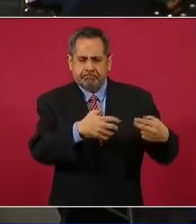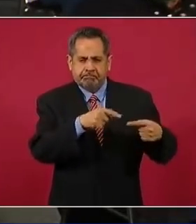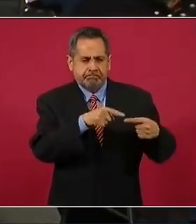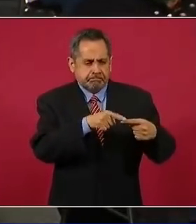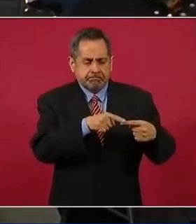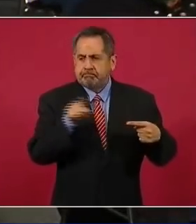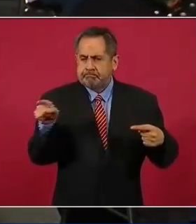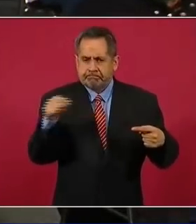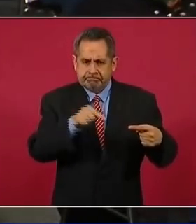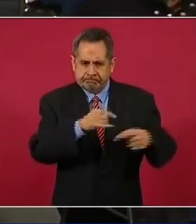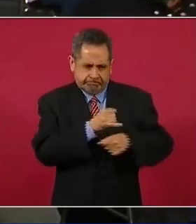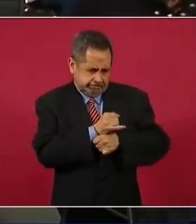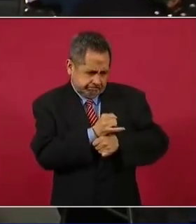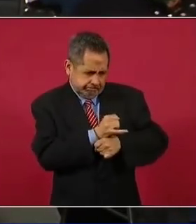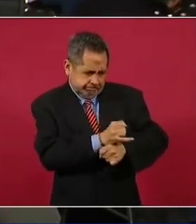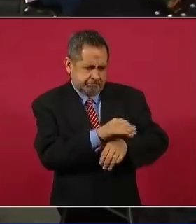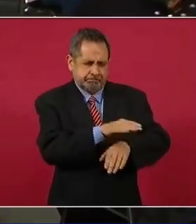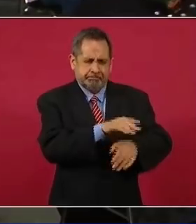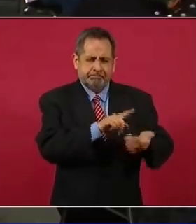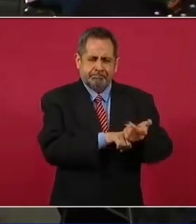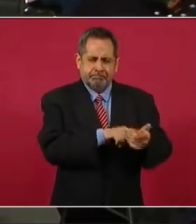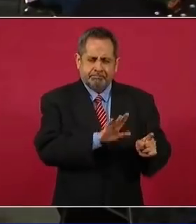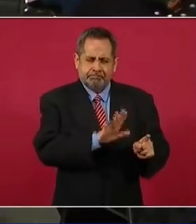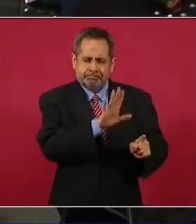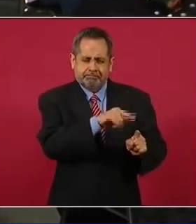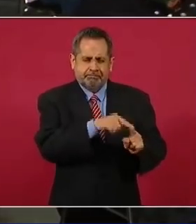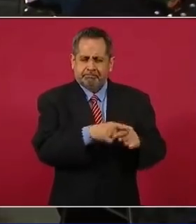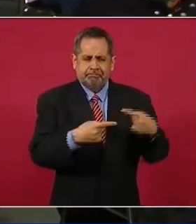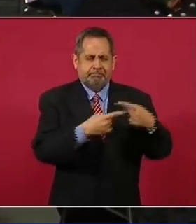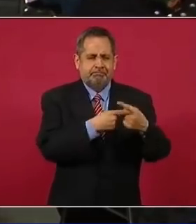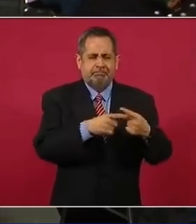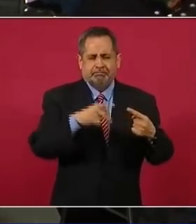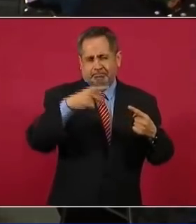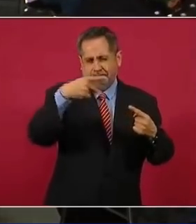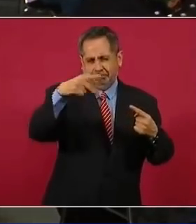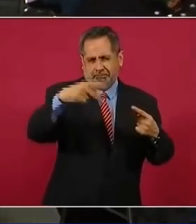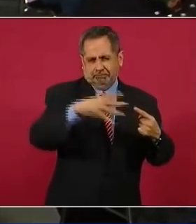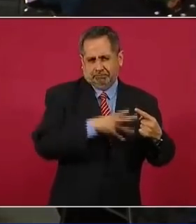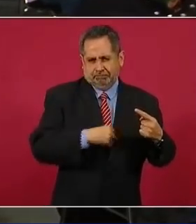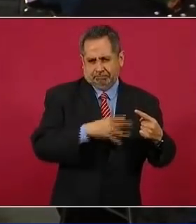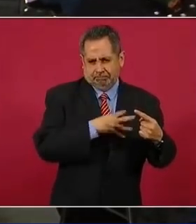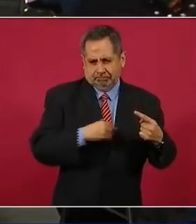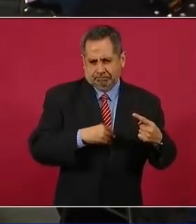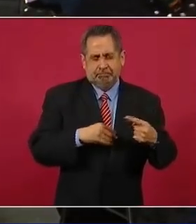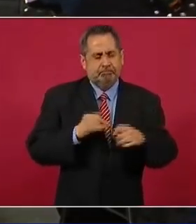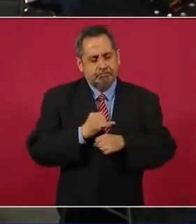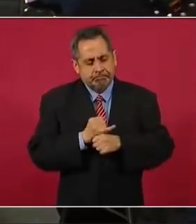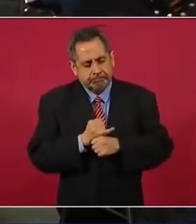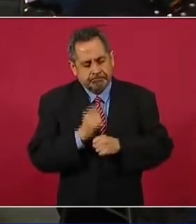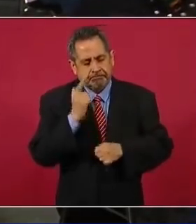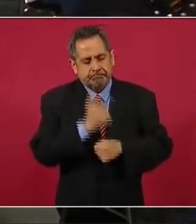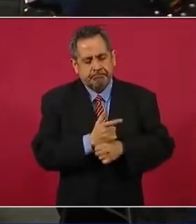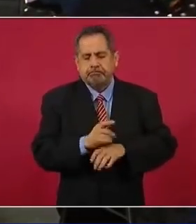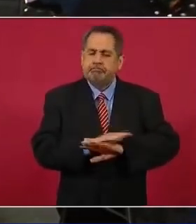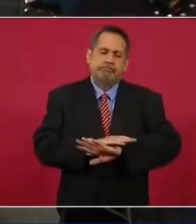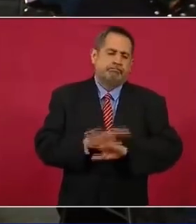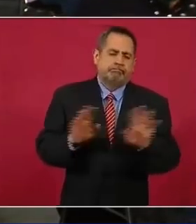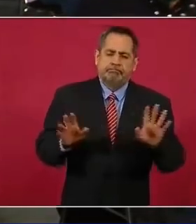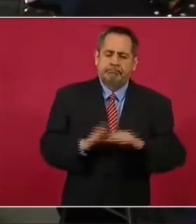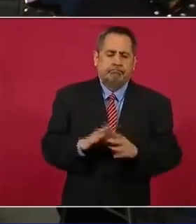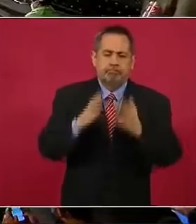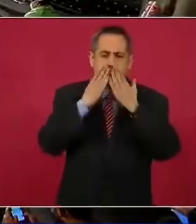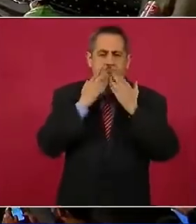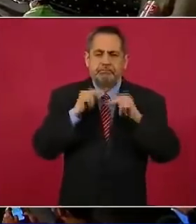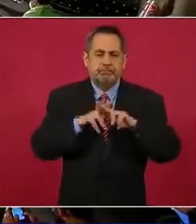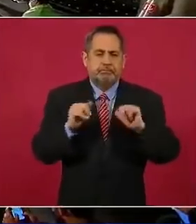conflicto de interés con respecto a su hijo. Sin embargo, ya está descartado esto por parte de la empresa, ya de hecho se